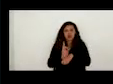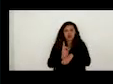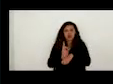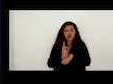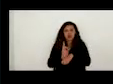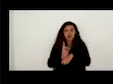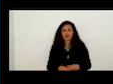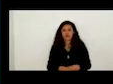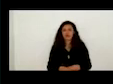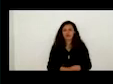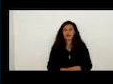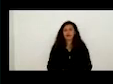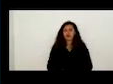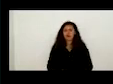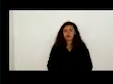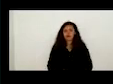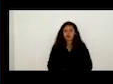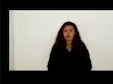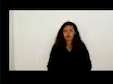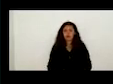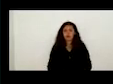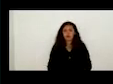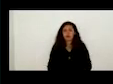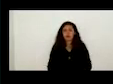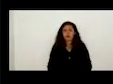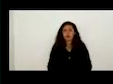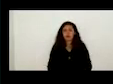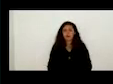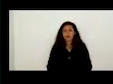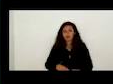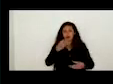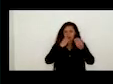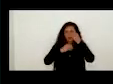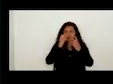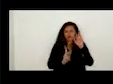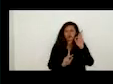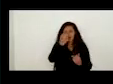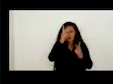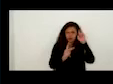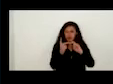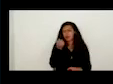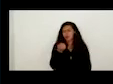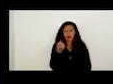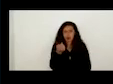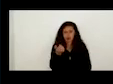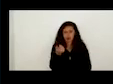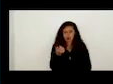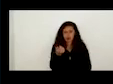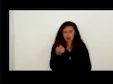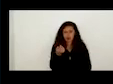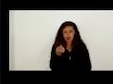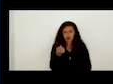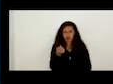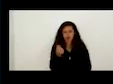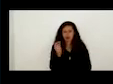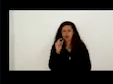Estos alimentos, como verduras, como les mencionaba, hay muy poquitas que me van a aportar un poquito de carbohidrato, pero en